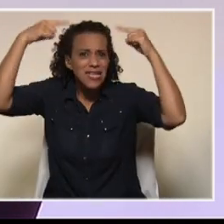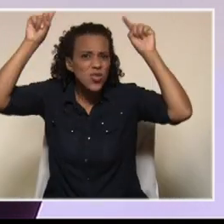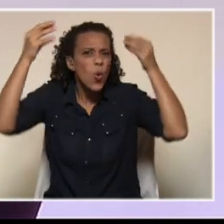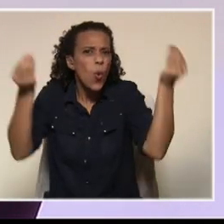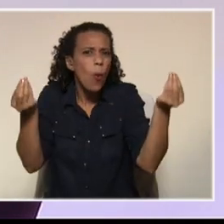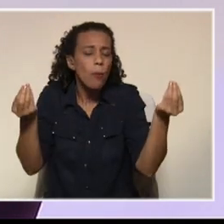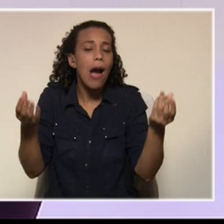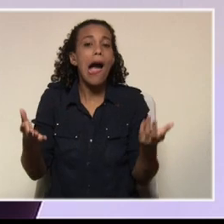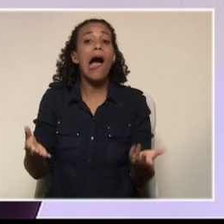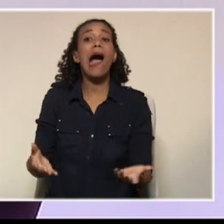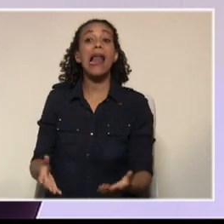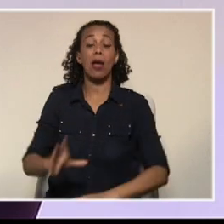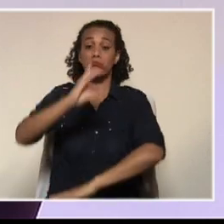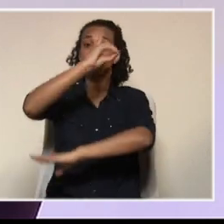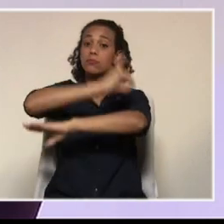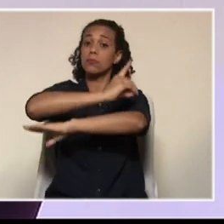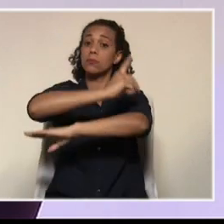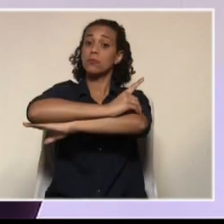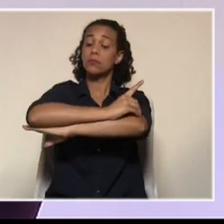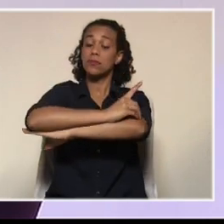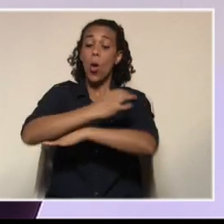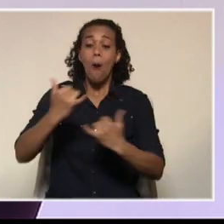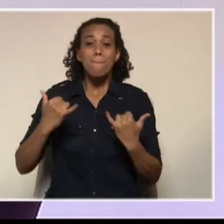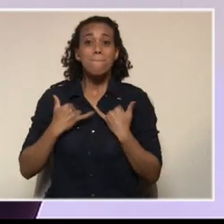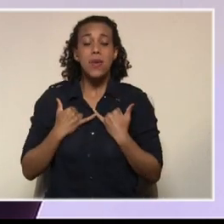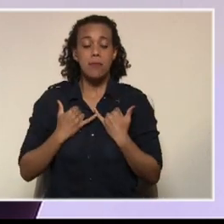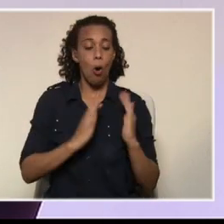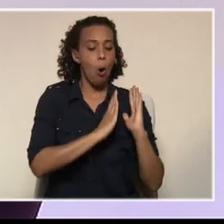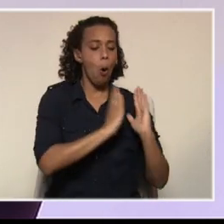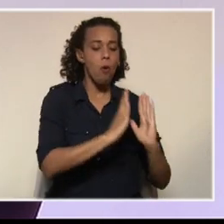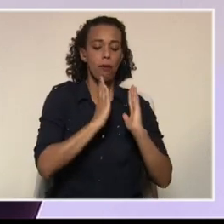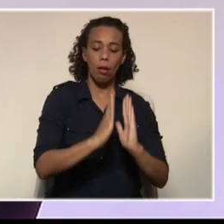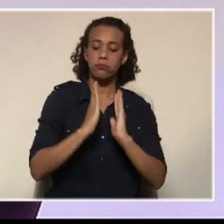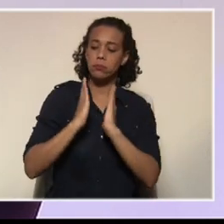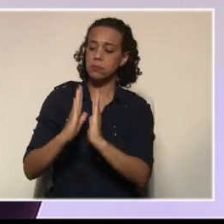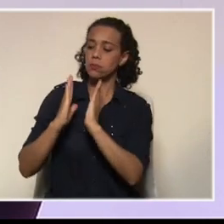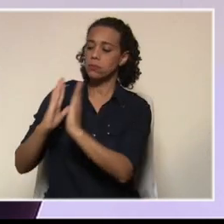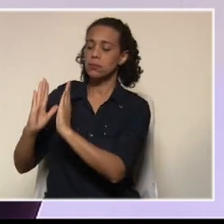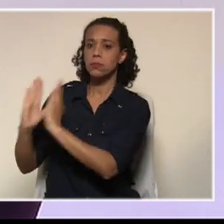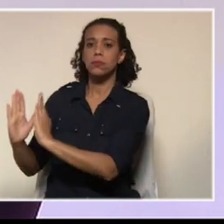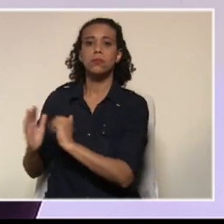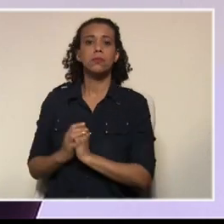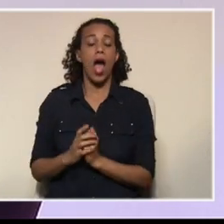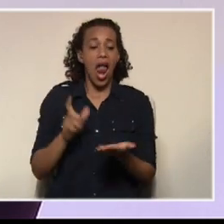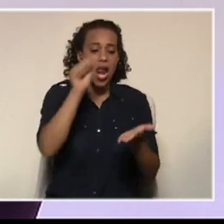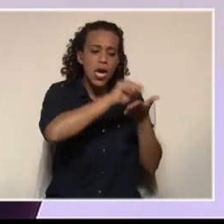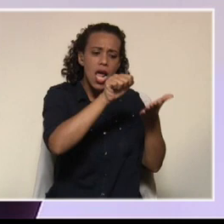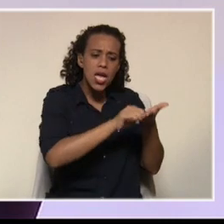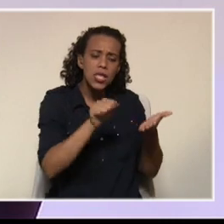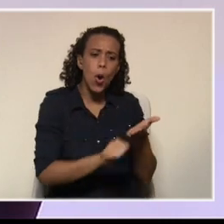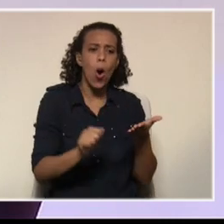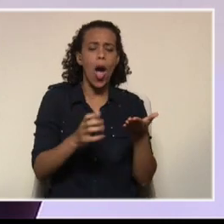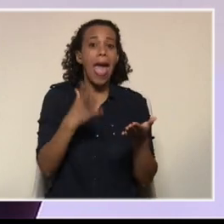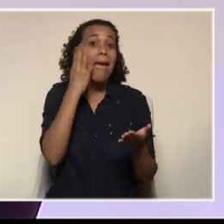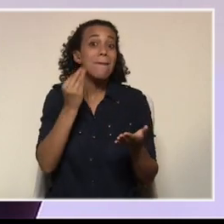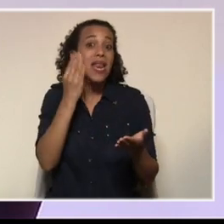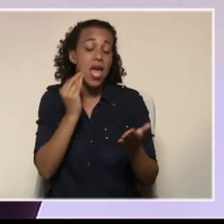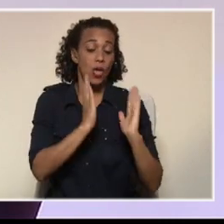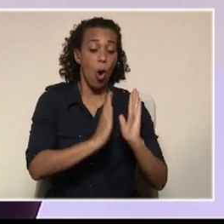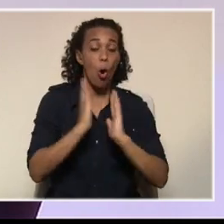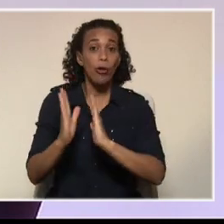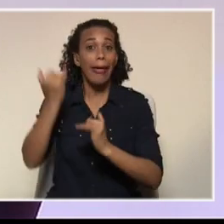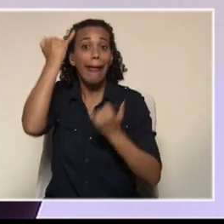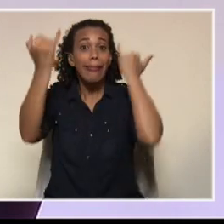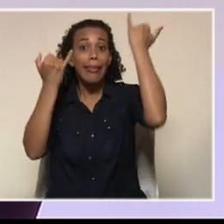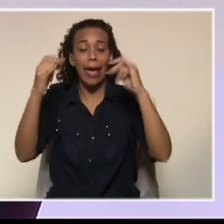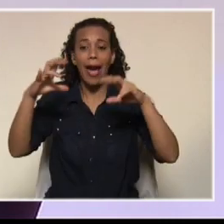llama la autodisciplina. ¿Y qué es la autodisciplina? Es lo que me va a permitir a mí registrar, sistematizar y ordenar